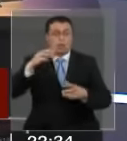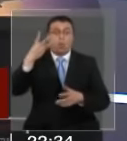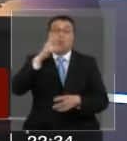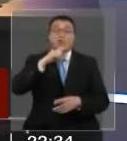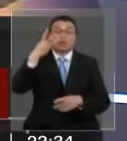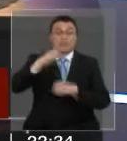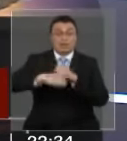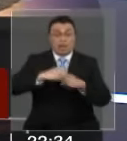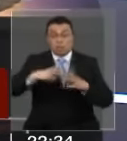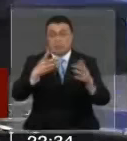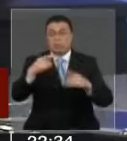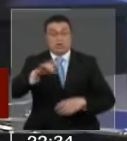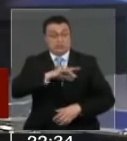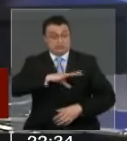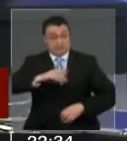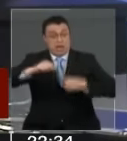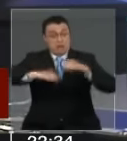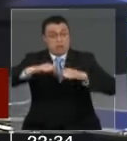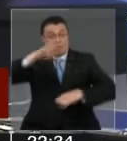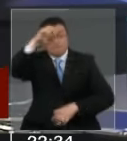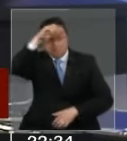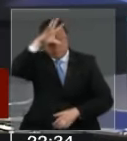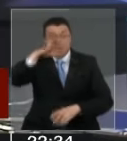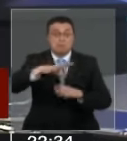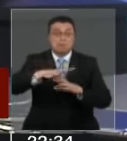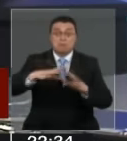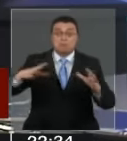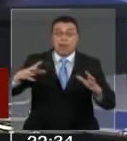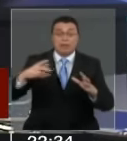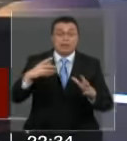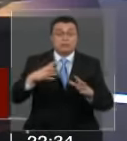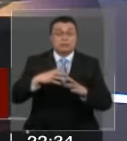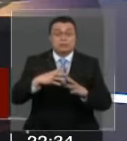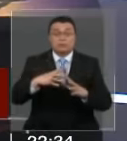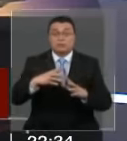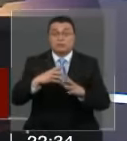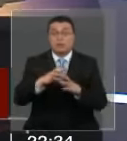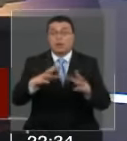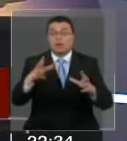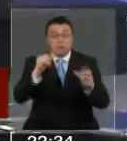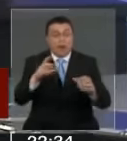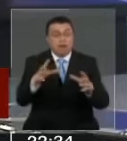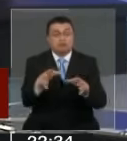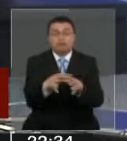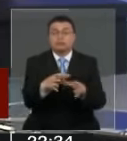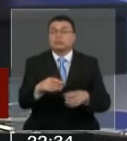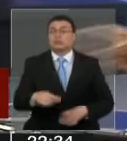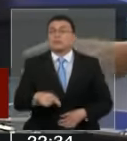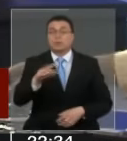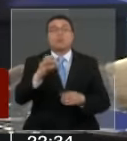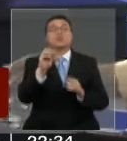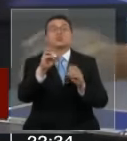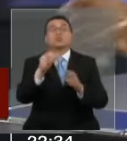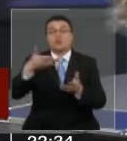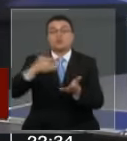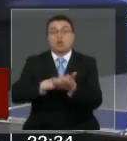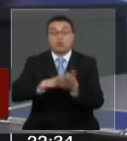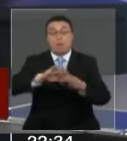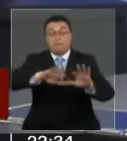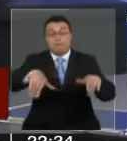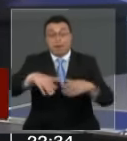Tenemos la industria minera más alta que nunca en la historia. Tenemos más concentración de riqueza que nunca. Muerto en las playas de Chiloé y en las